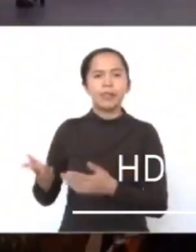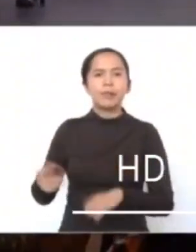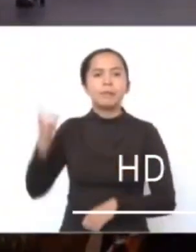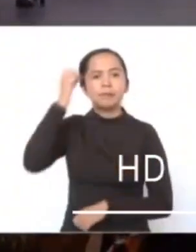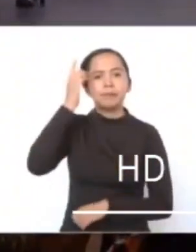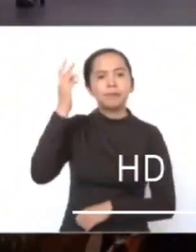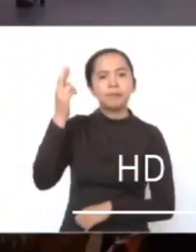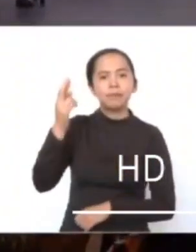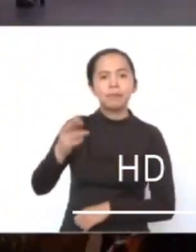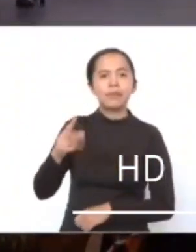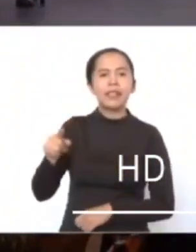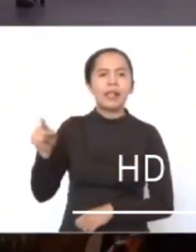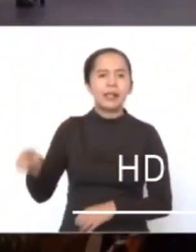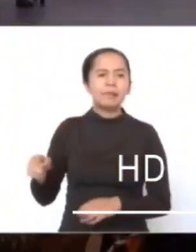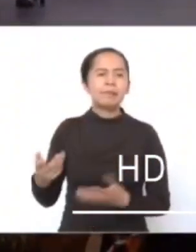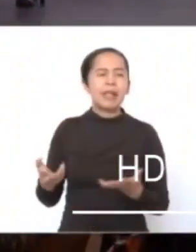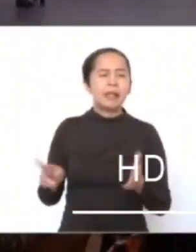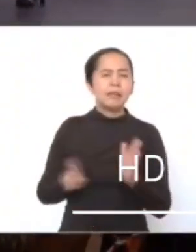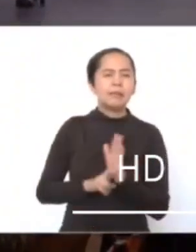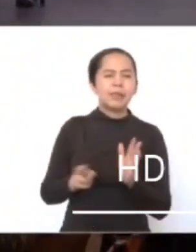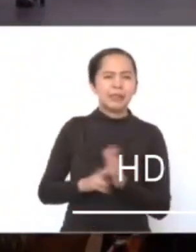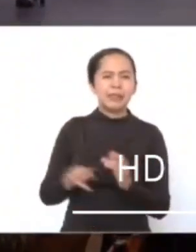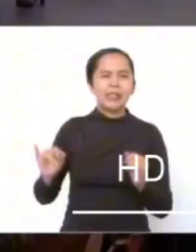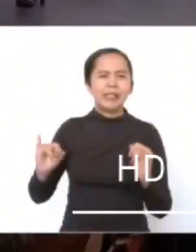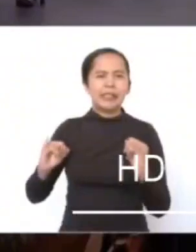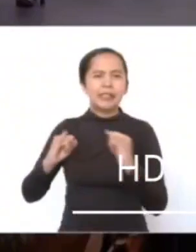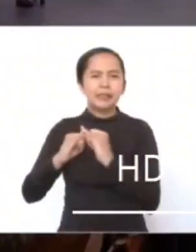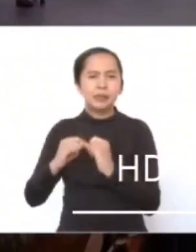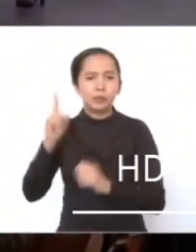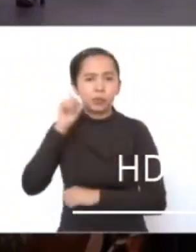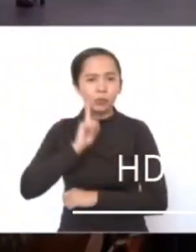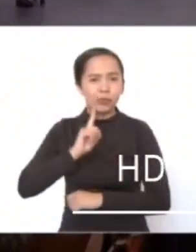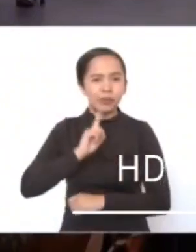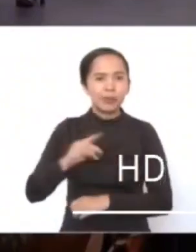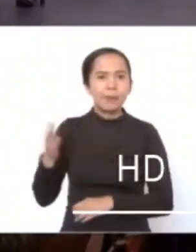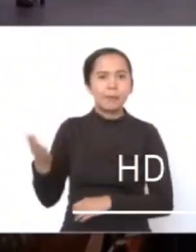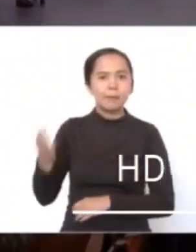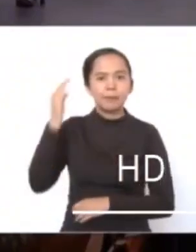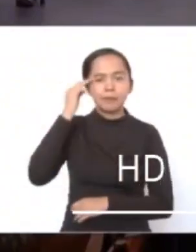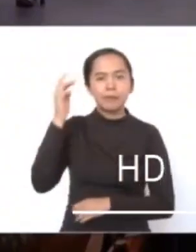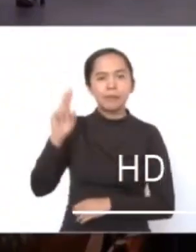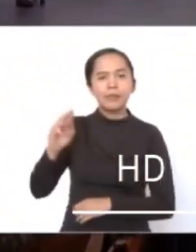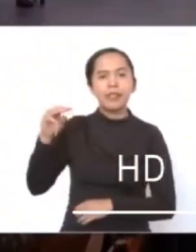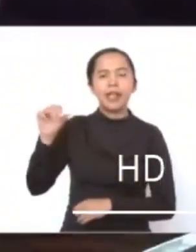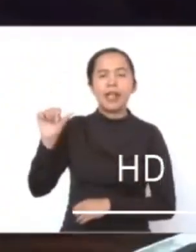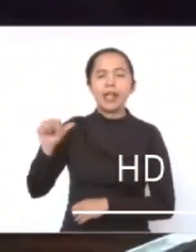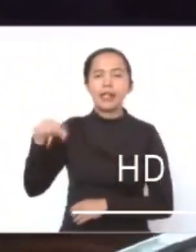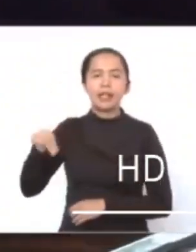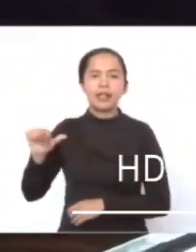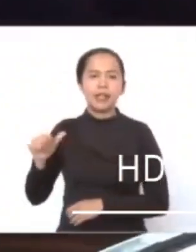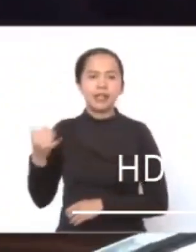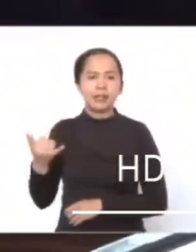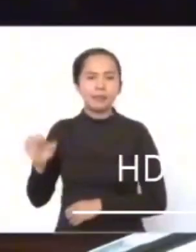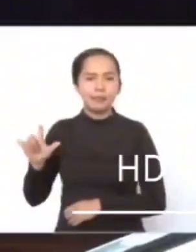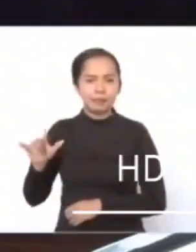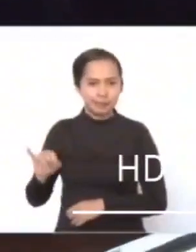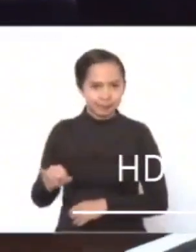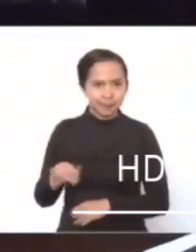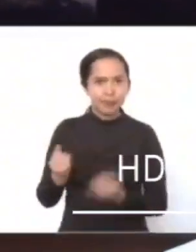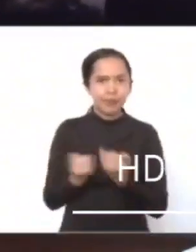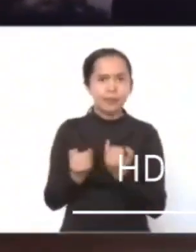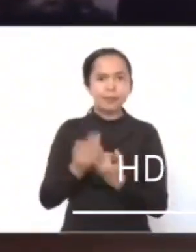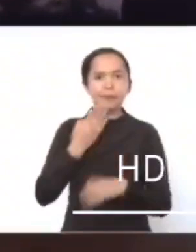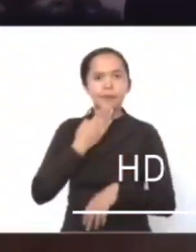la directora de alertas de violencia de género en el Instituto Nacional de las Mujeres, maestra Anayetsi Flores Juárez. Damos la